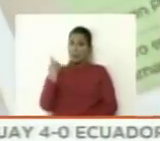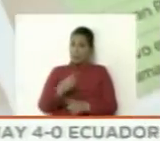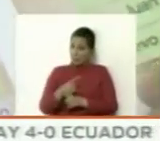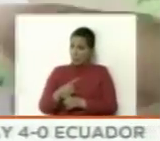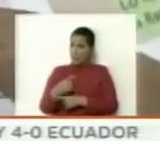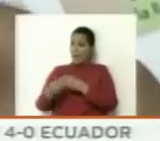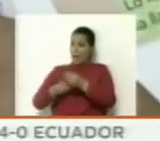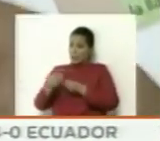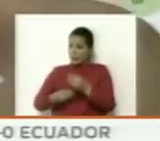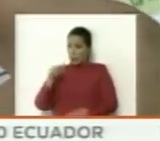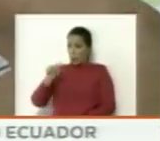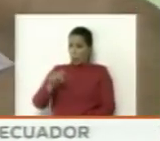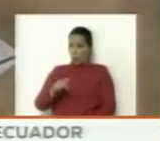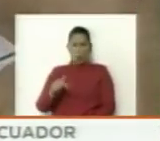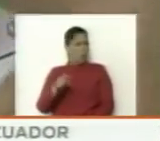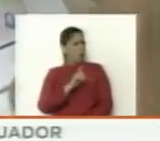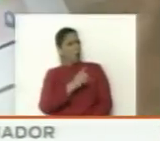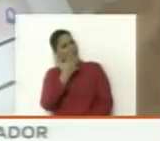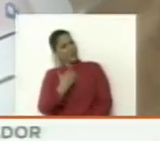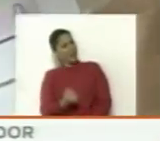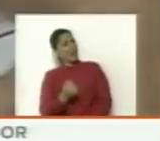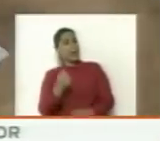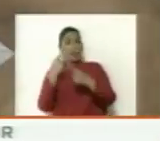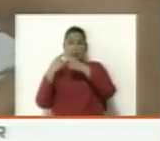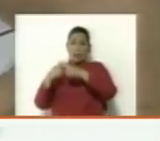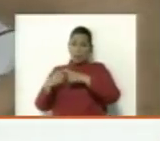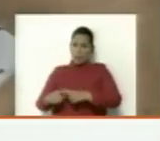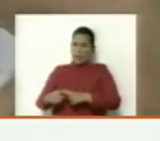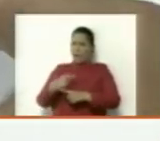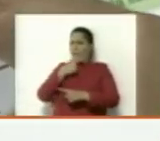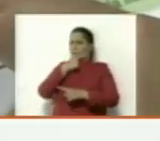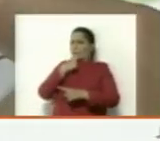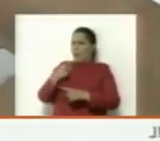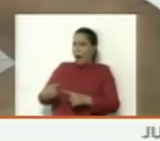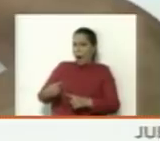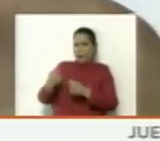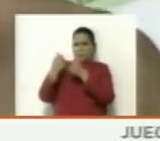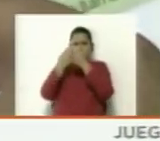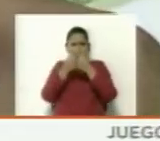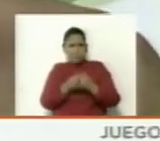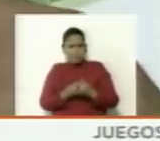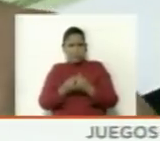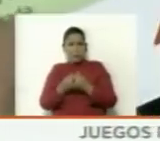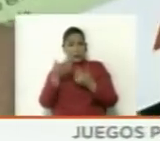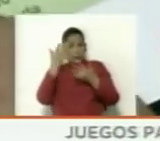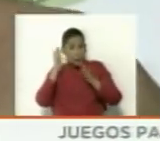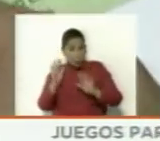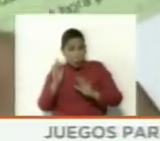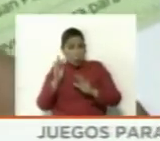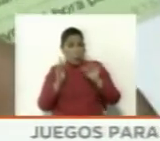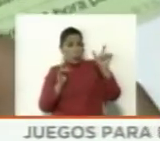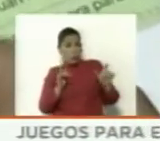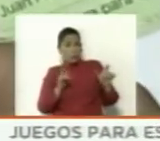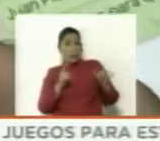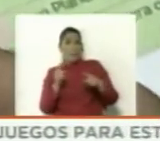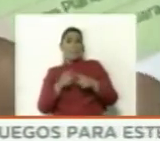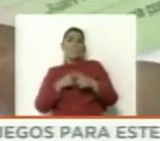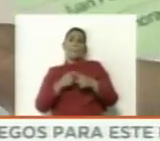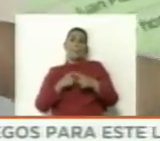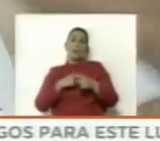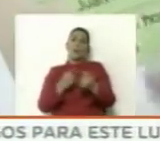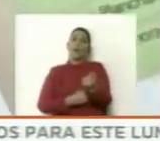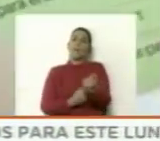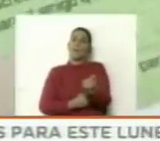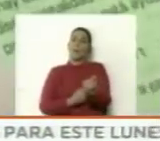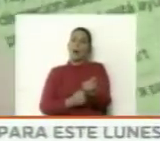No entiendo. Unos fondos que están papaya según Blanchard. Juan Blanchard, primo hermano de Juan